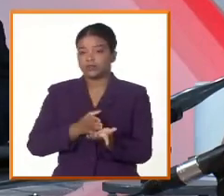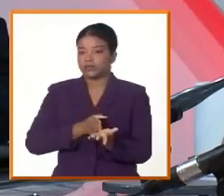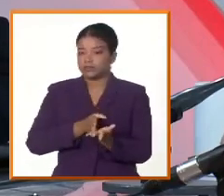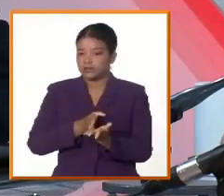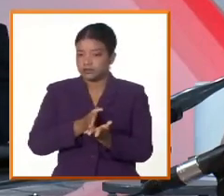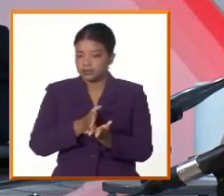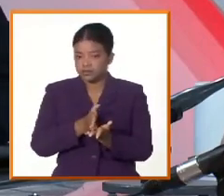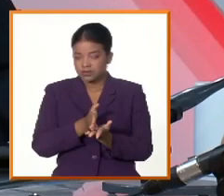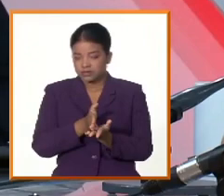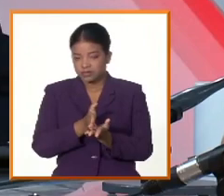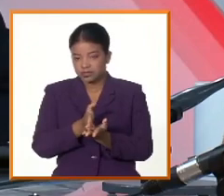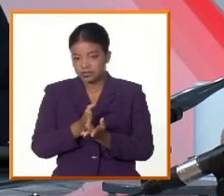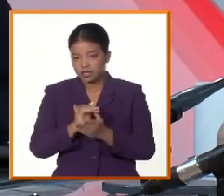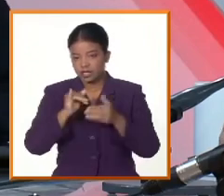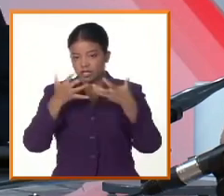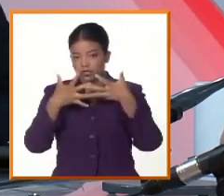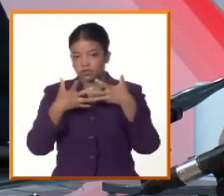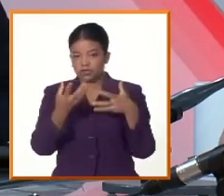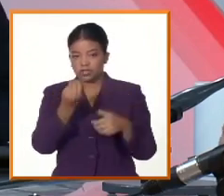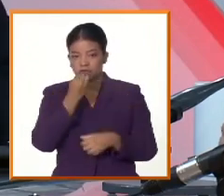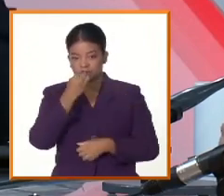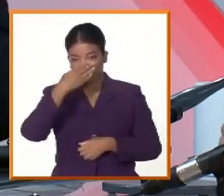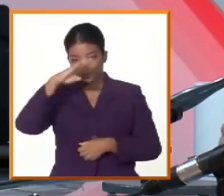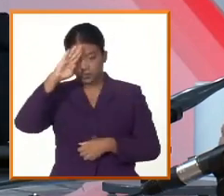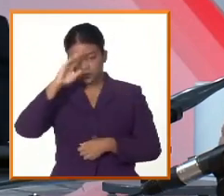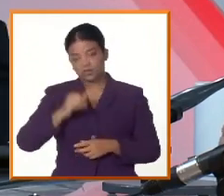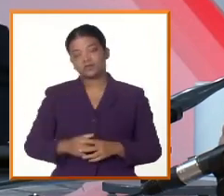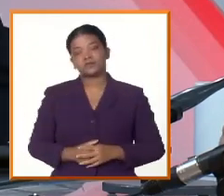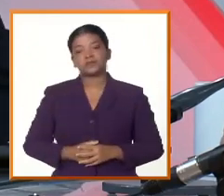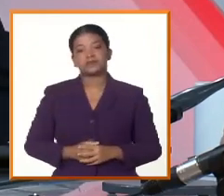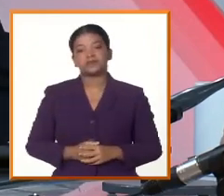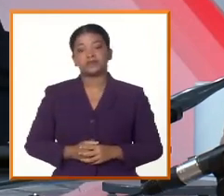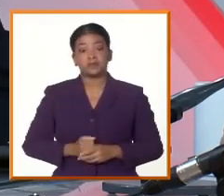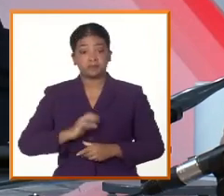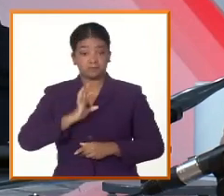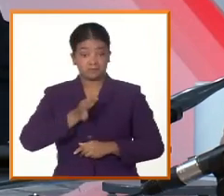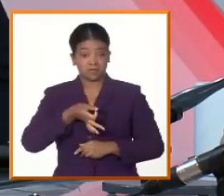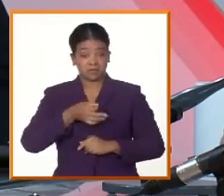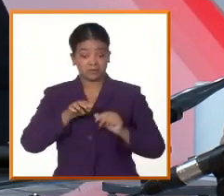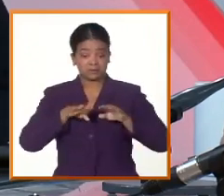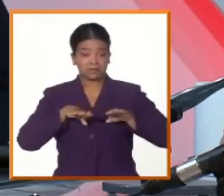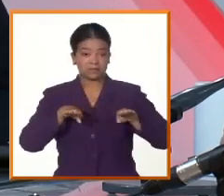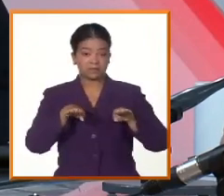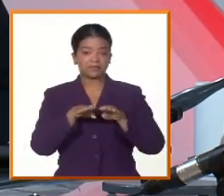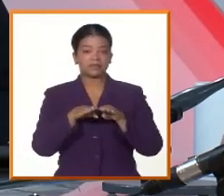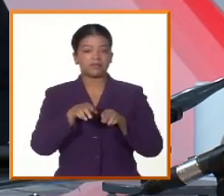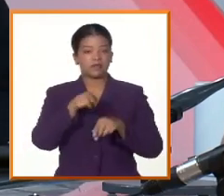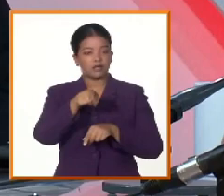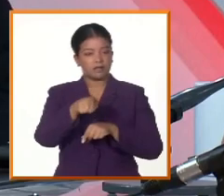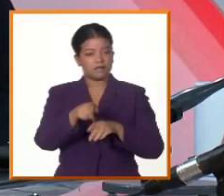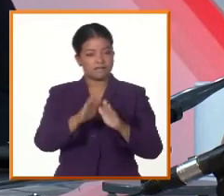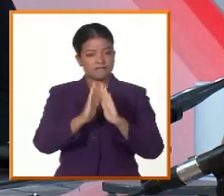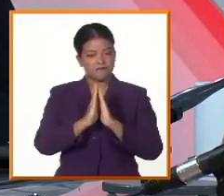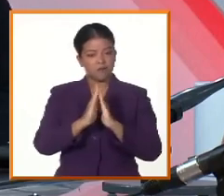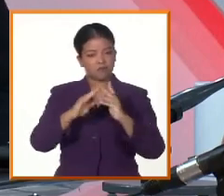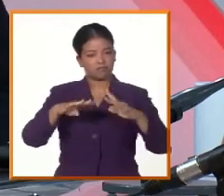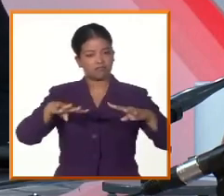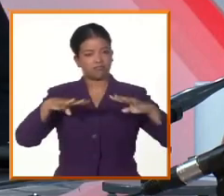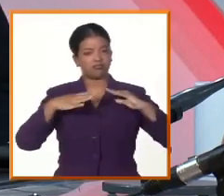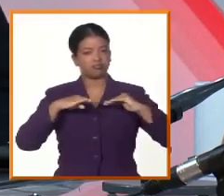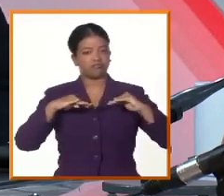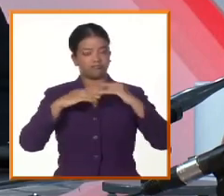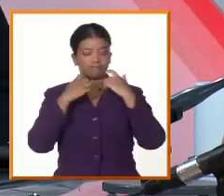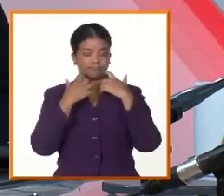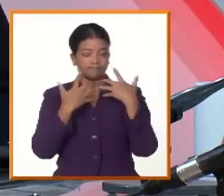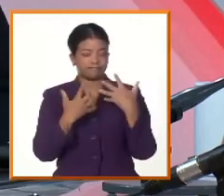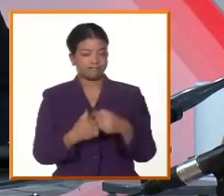sobre todo de la industria alimentaria en Cuba sobre ella estaremos hablando de nuestra mesa redonda ustedes Les propongo que nos acompañen en